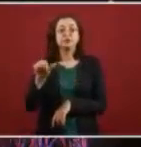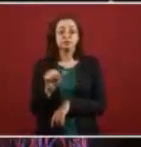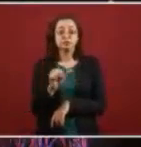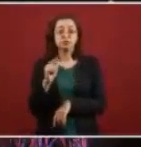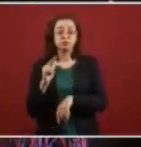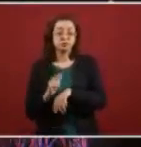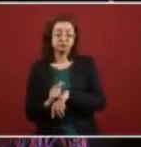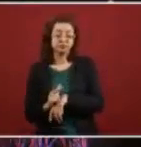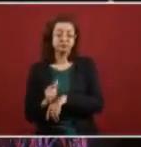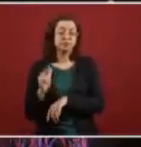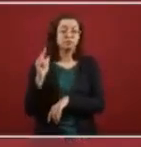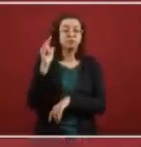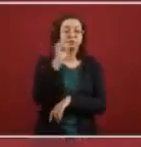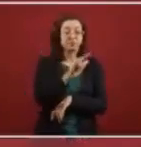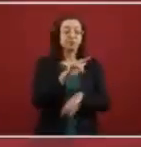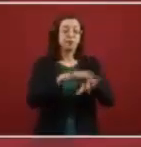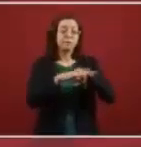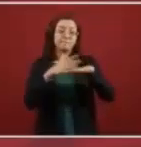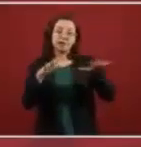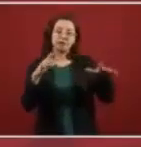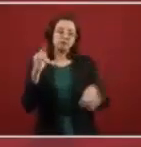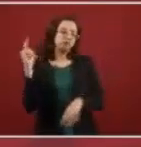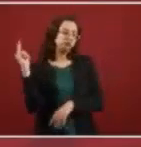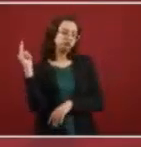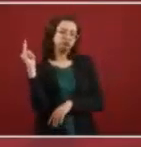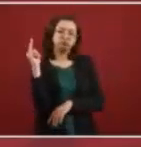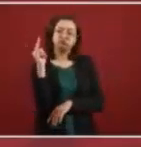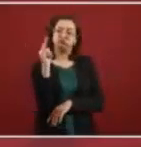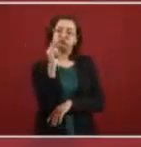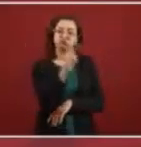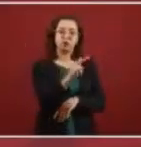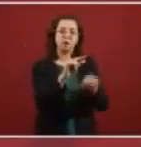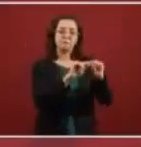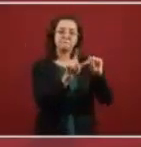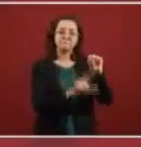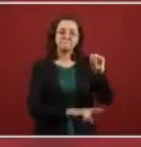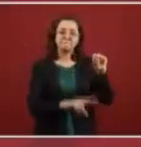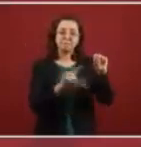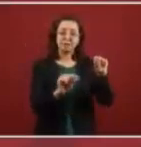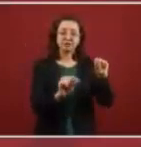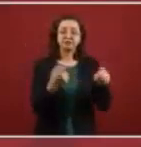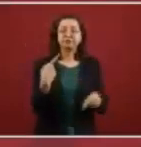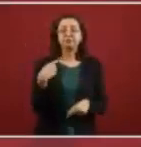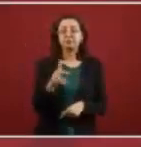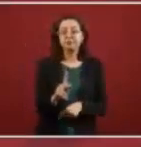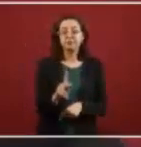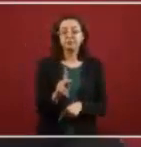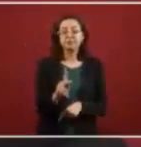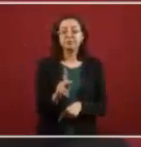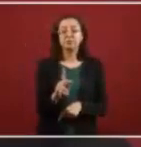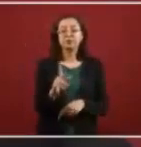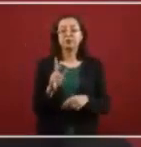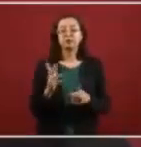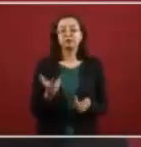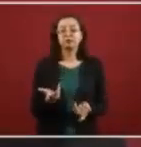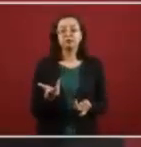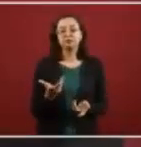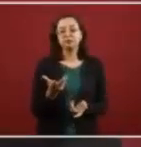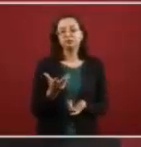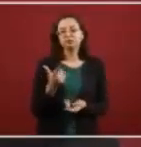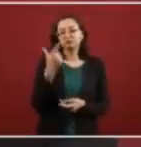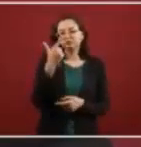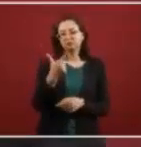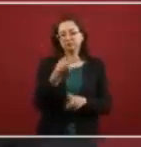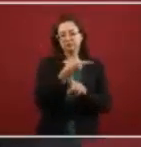a aguas internacionales y hasta méxico pero ya casi por salir estoy hablando ahora de méxico ya tengo alrededor de las